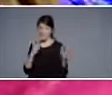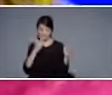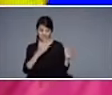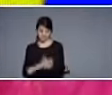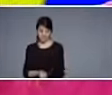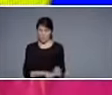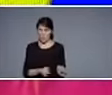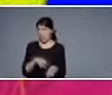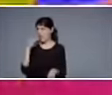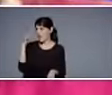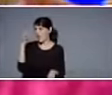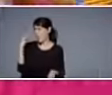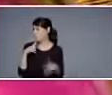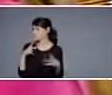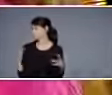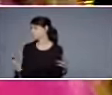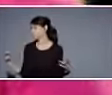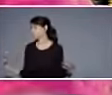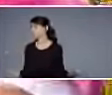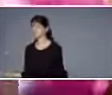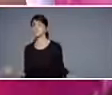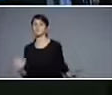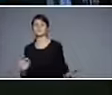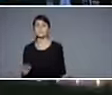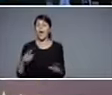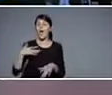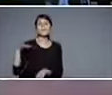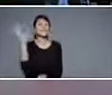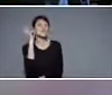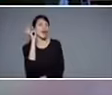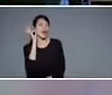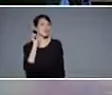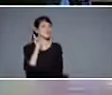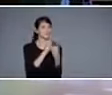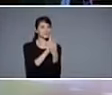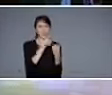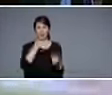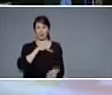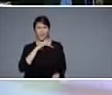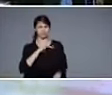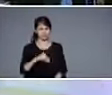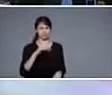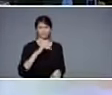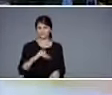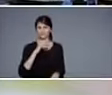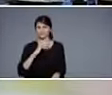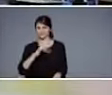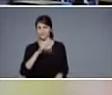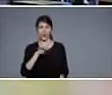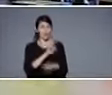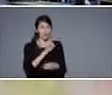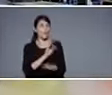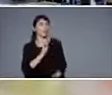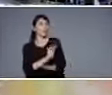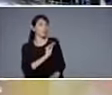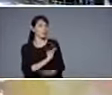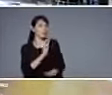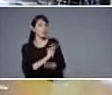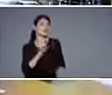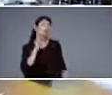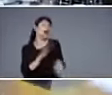Así está como una vaca. Entre mujeres somos muy malas, no te dejes engañar, que voy